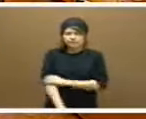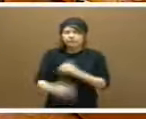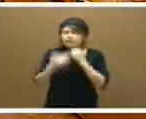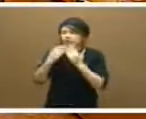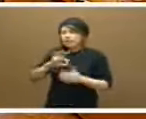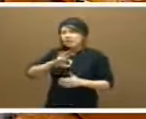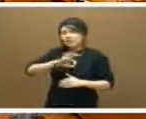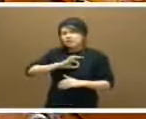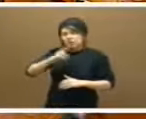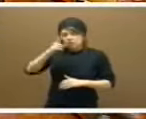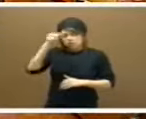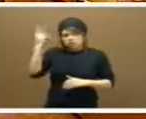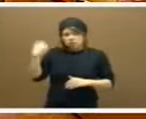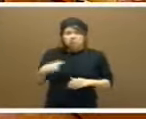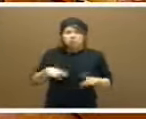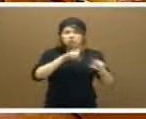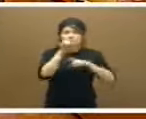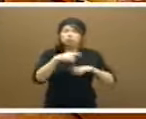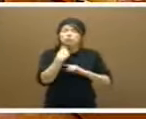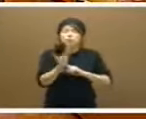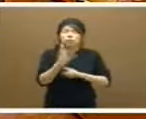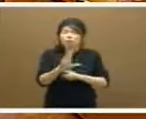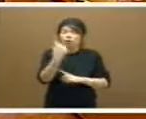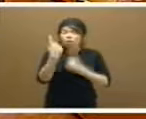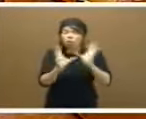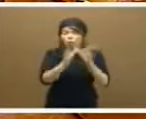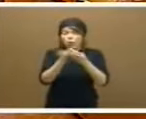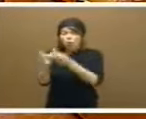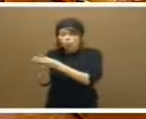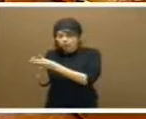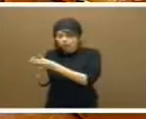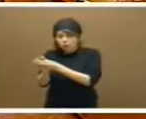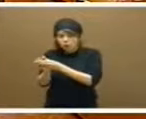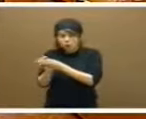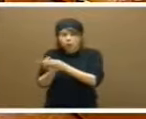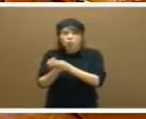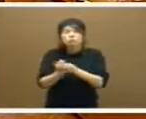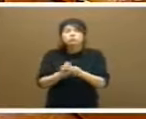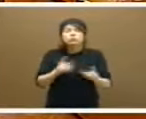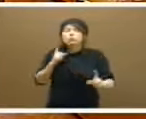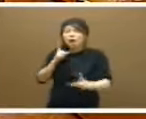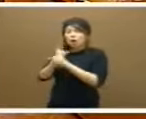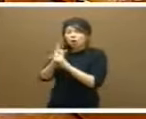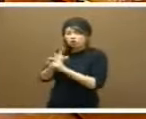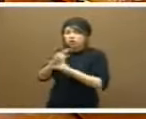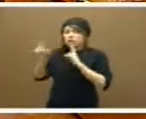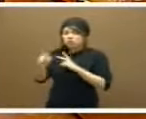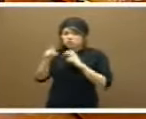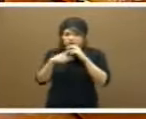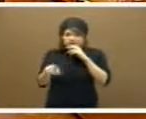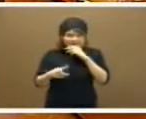Gracias, señoría. Le pregunto a los portavoces si algún grupo parlamentario va a hacer uso del turno en contra.